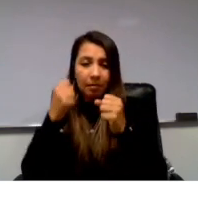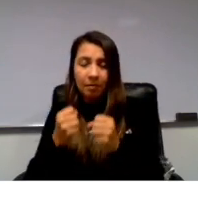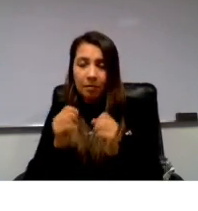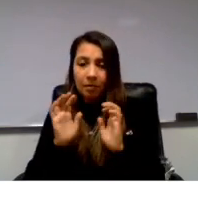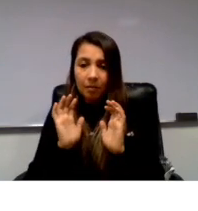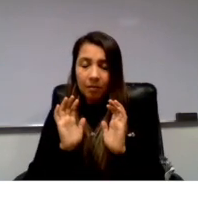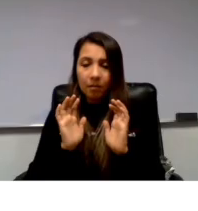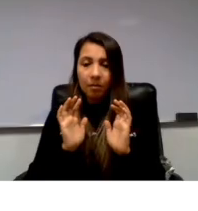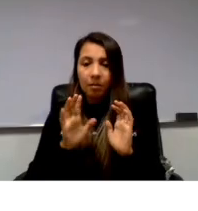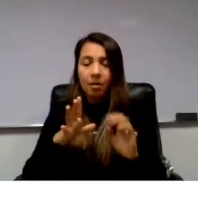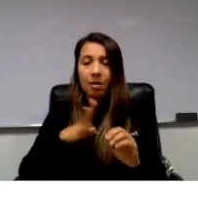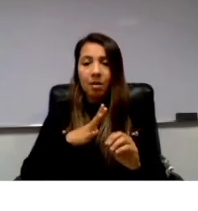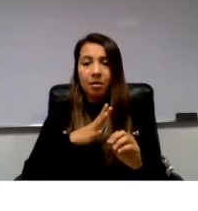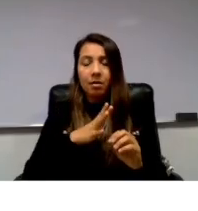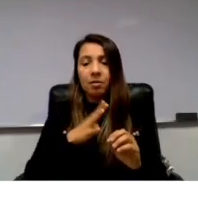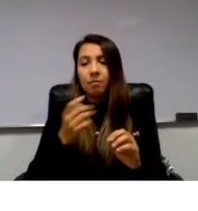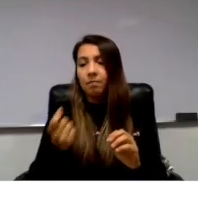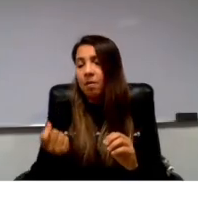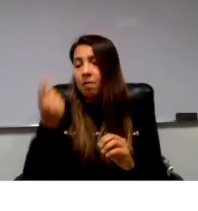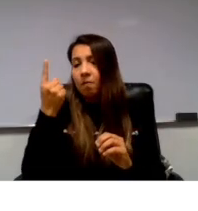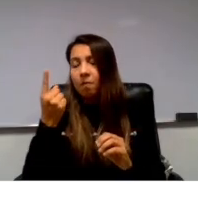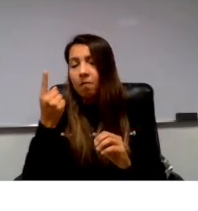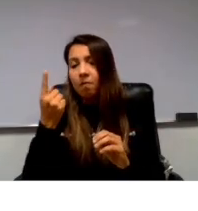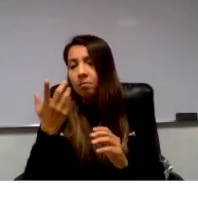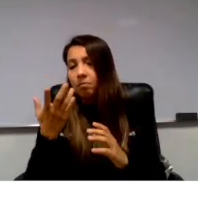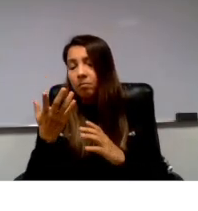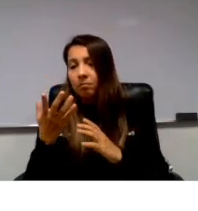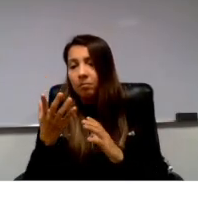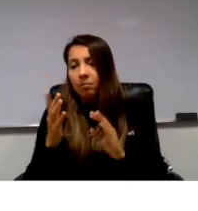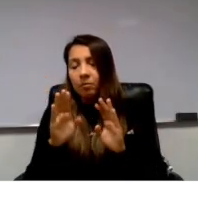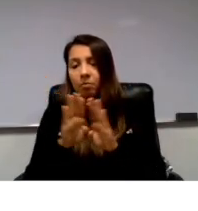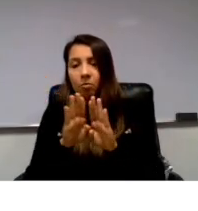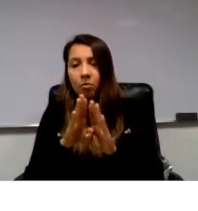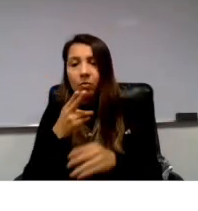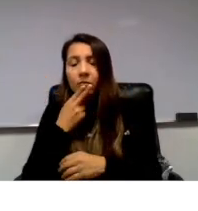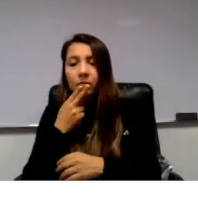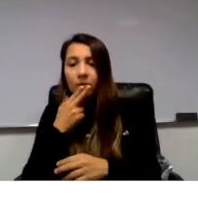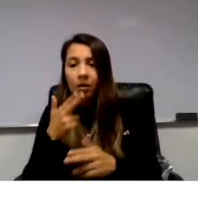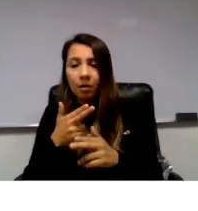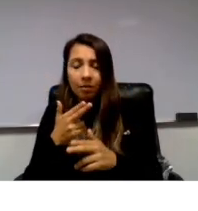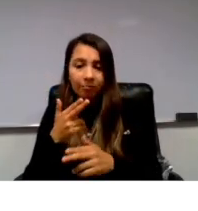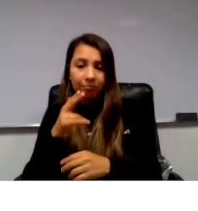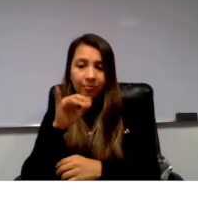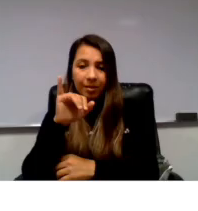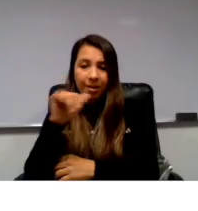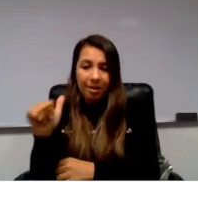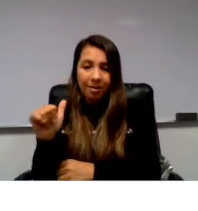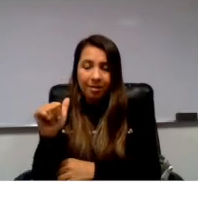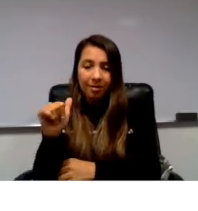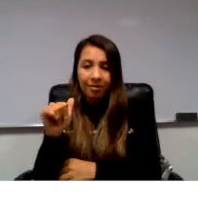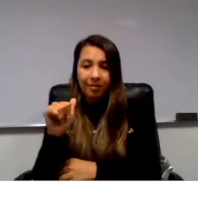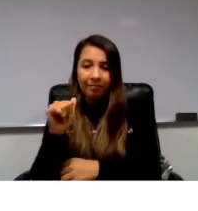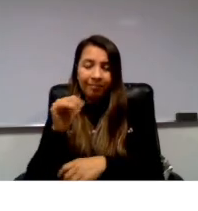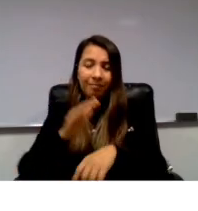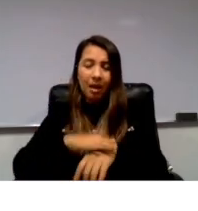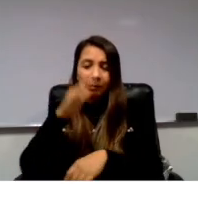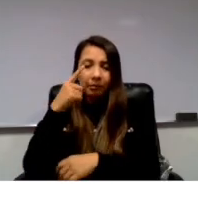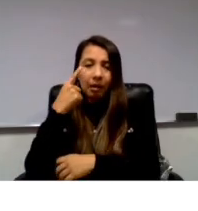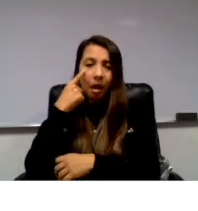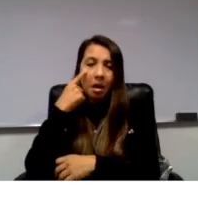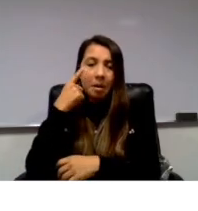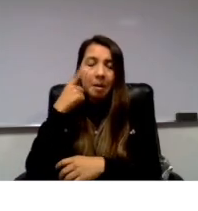alguien se le va a ocurrir alguna manera de utilizar las herramientas de inteligencia artificial que son cada vez más